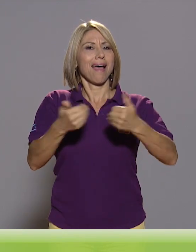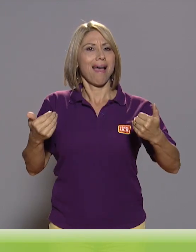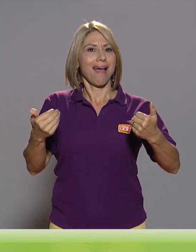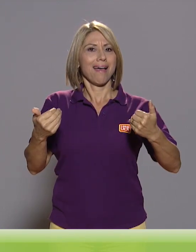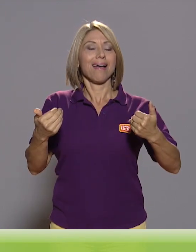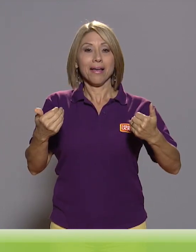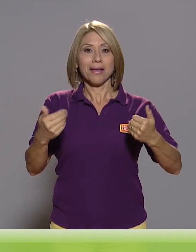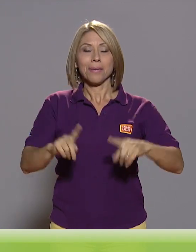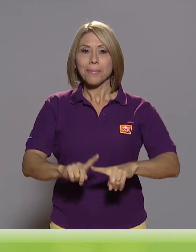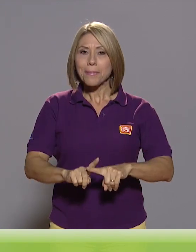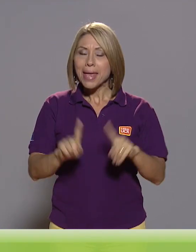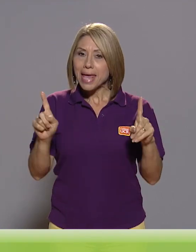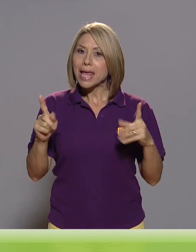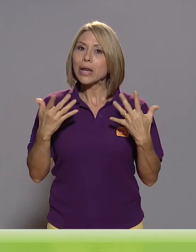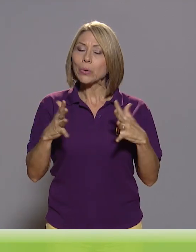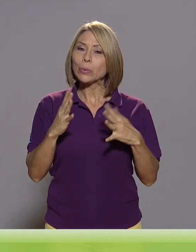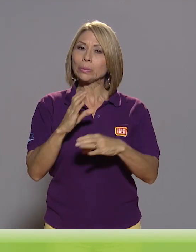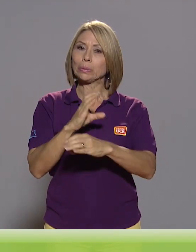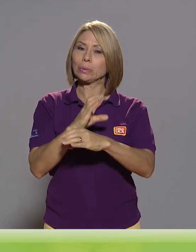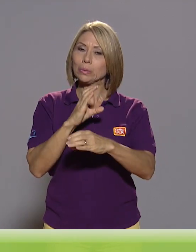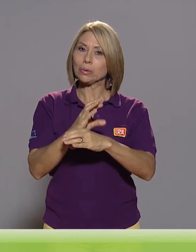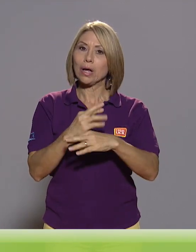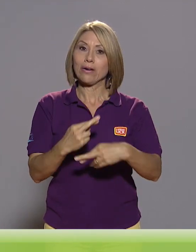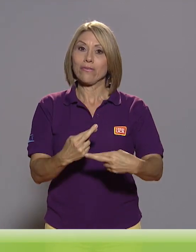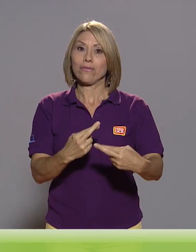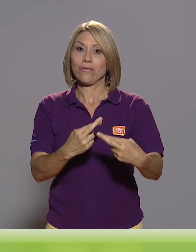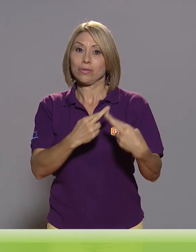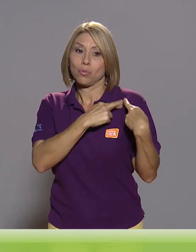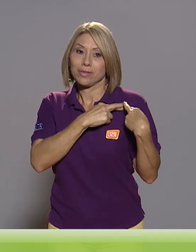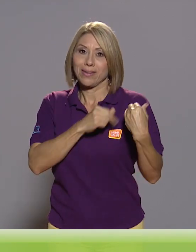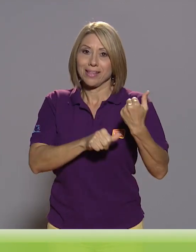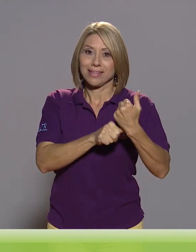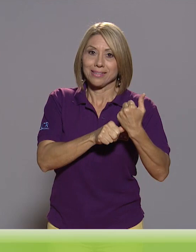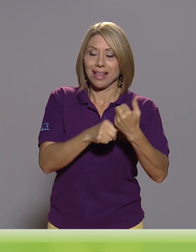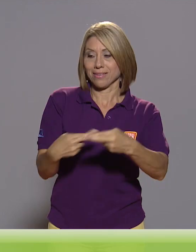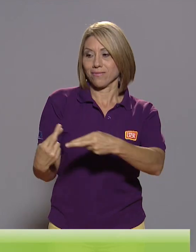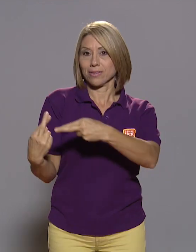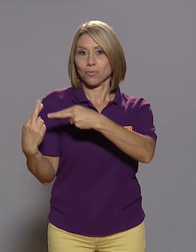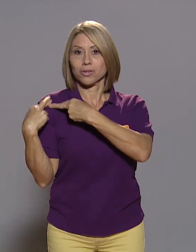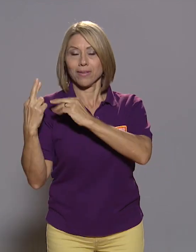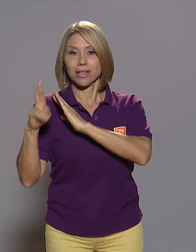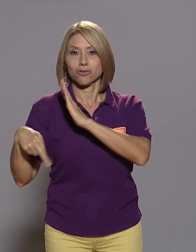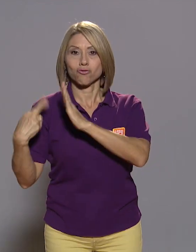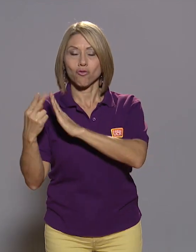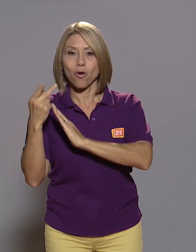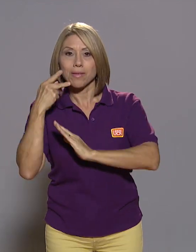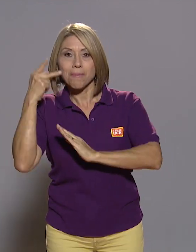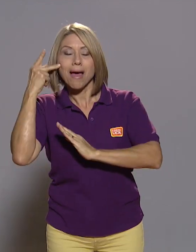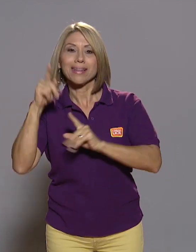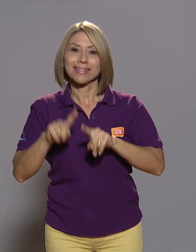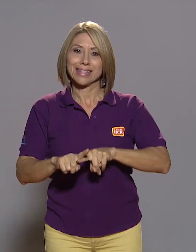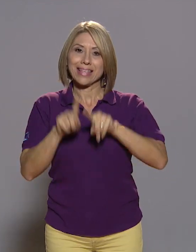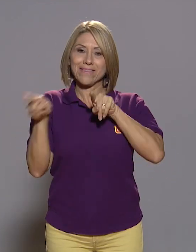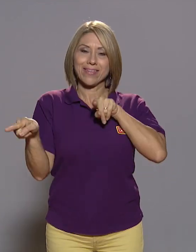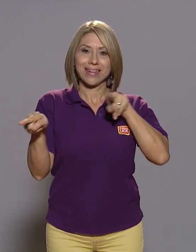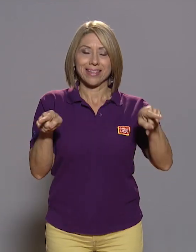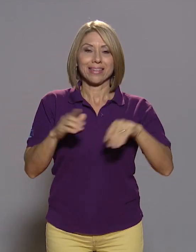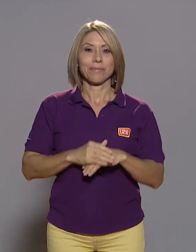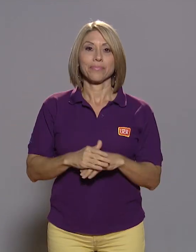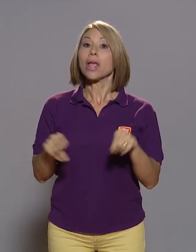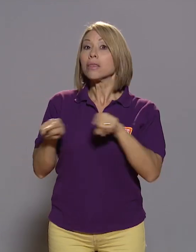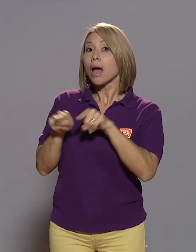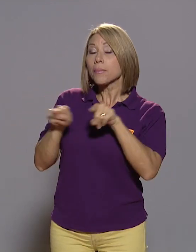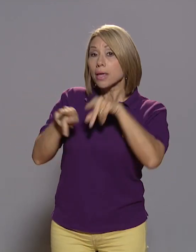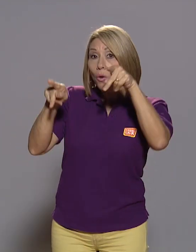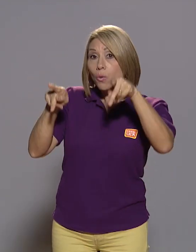hilo divisor muy fino, ¿verdad? Entre cuándo voy a ser asistente y cuándo cumplo mi rol de papá, ¿verdad? E inclusive cuando pensamos